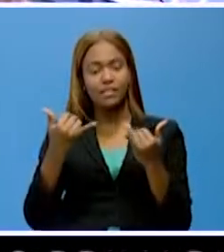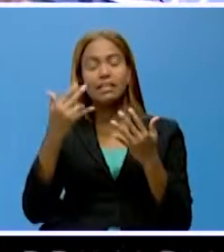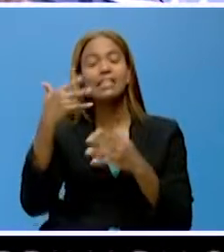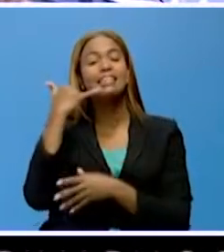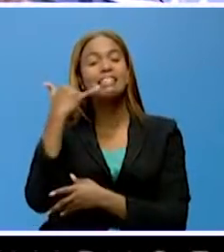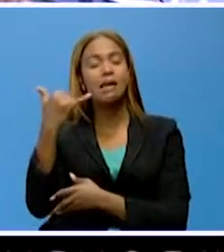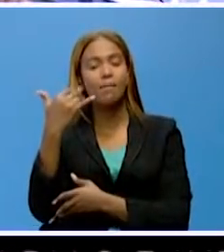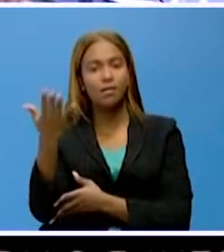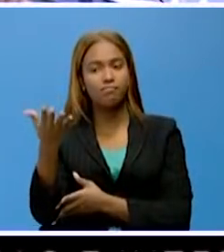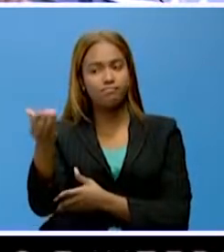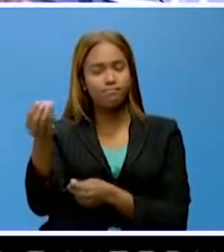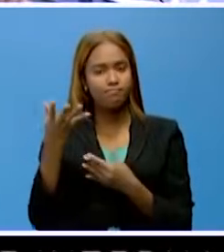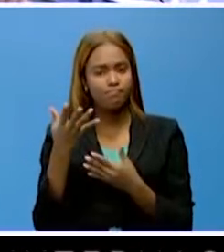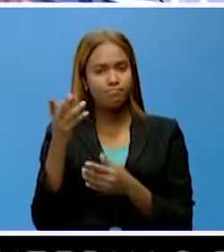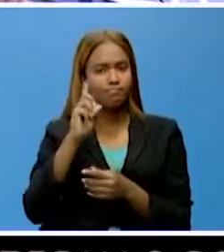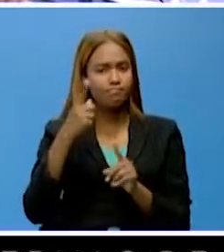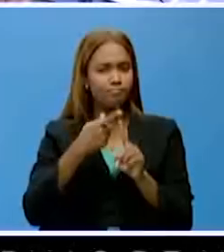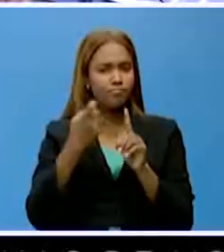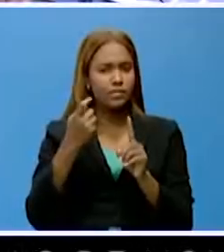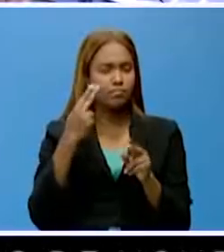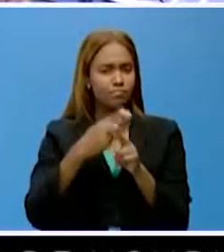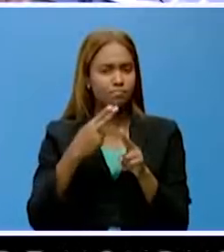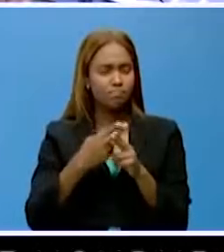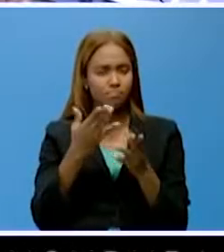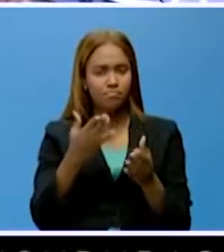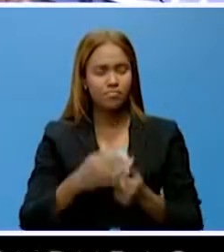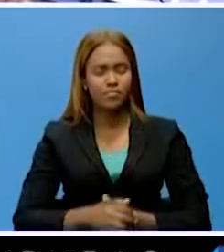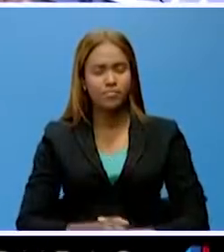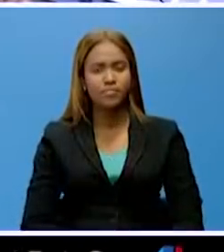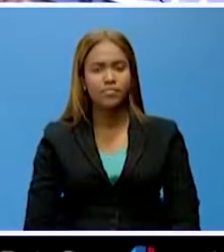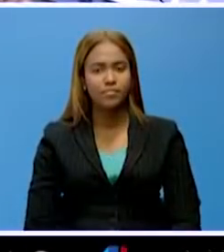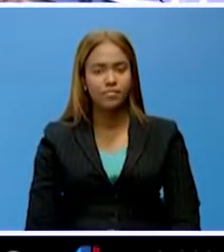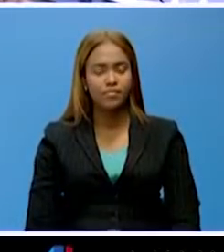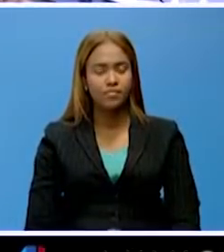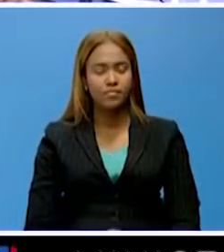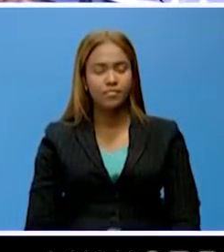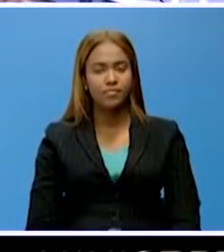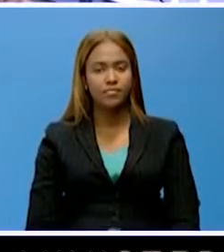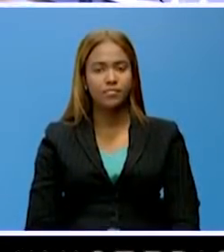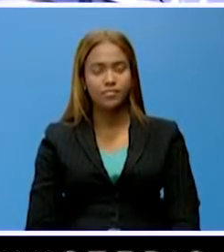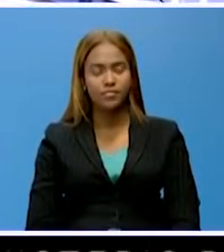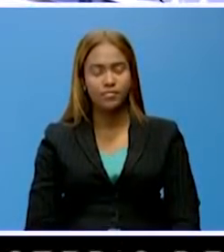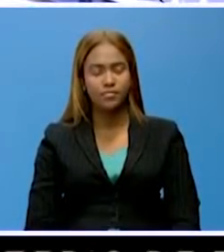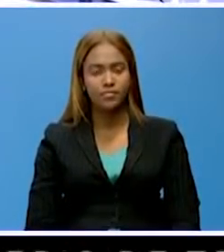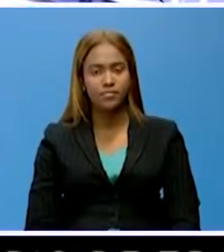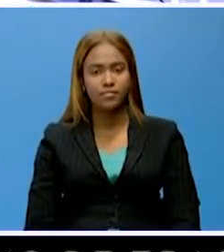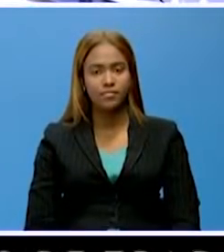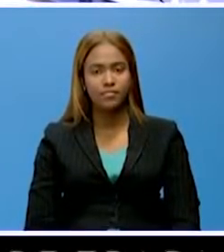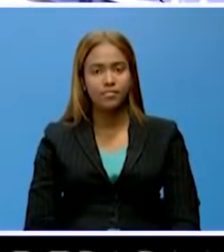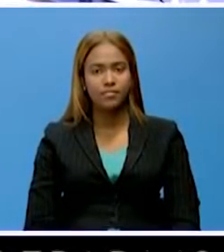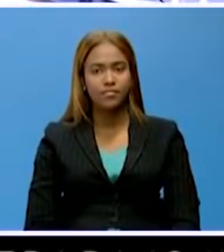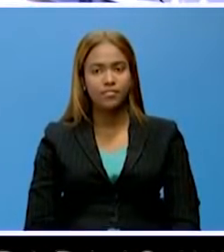Jiménez junto a nosotros aquí. A ver, ¿de dónde nos llaman esta vez? Y su pregunta. Adelante.